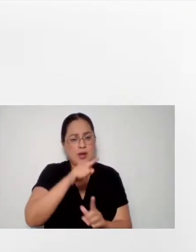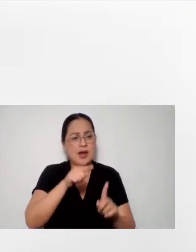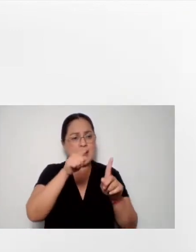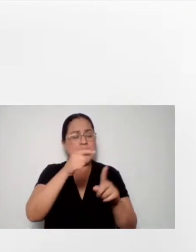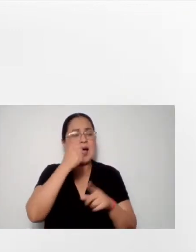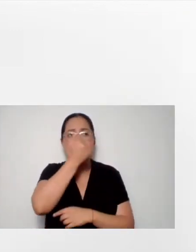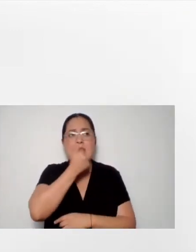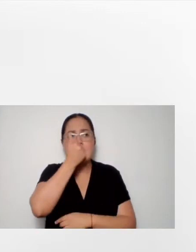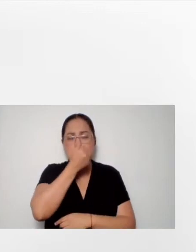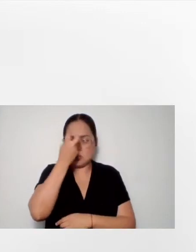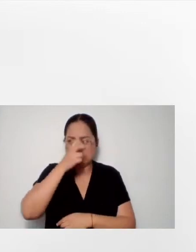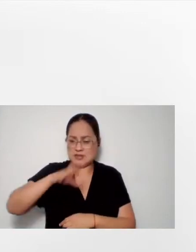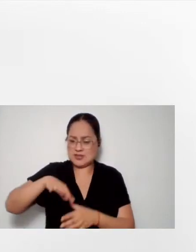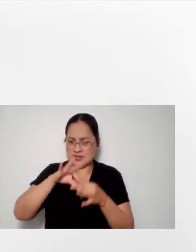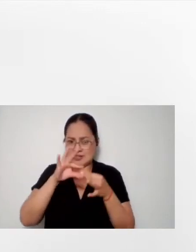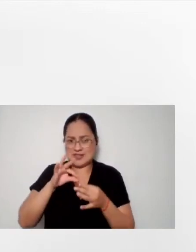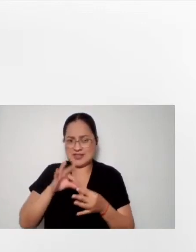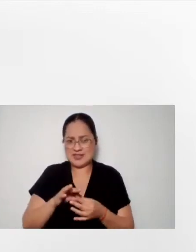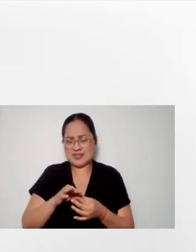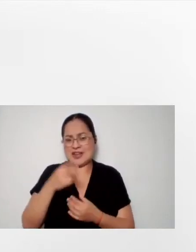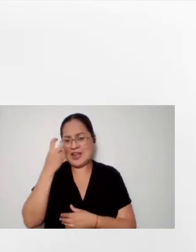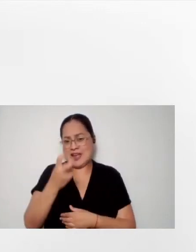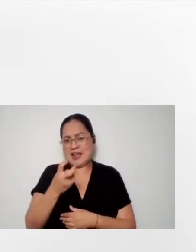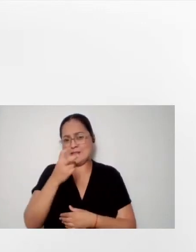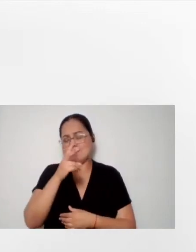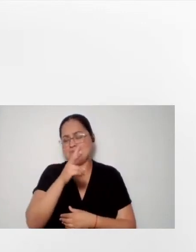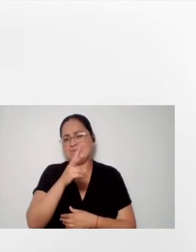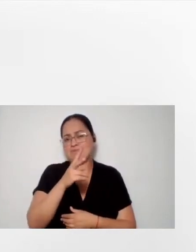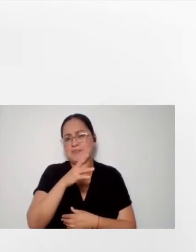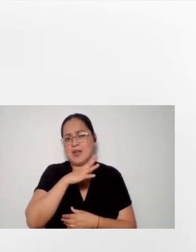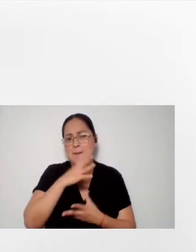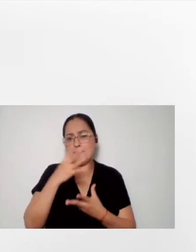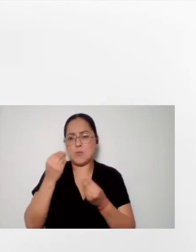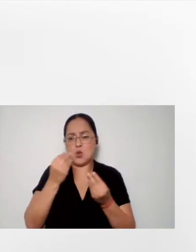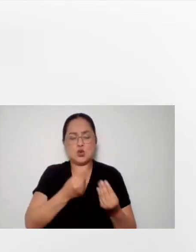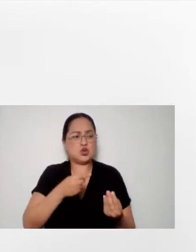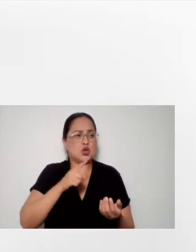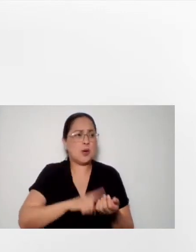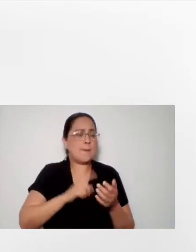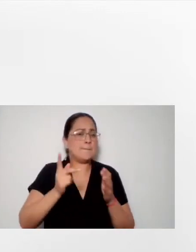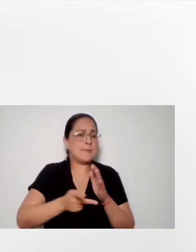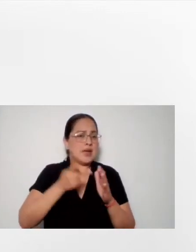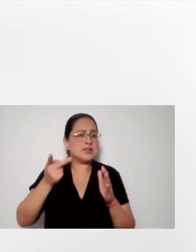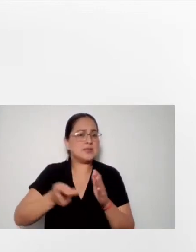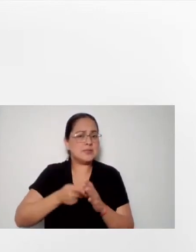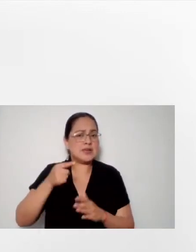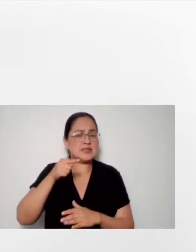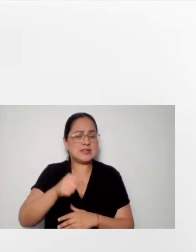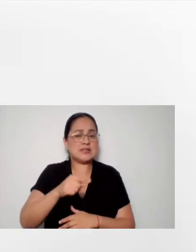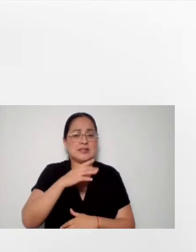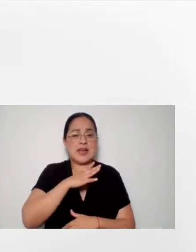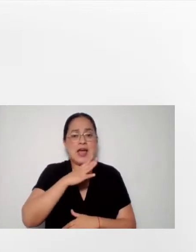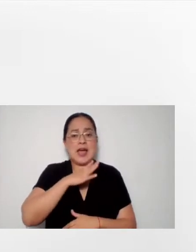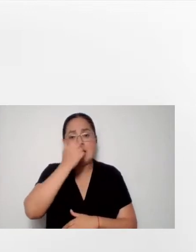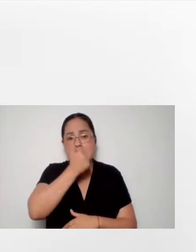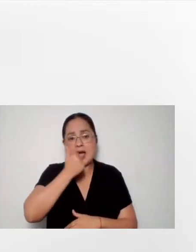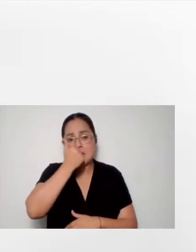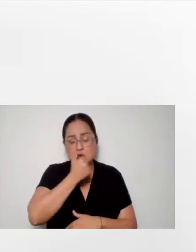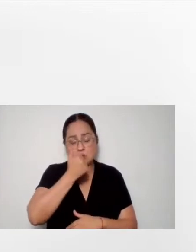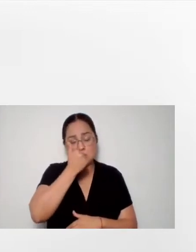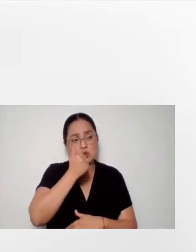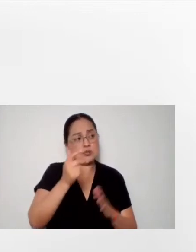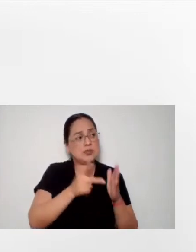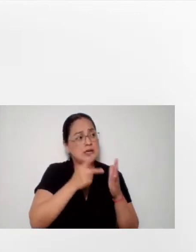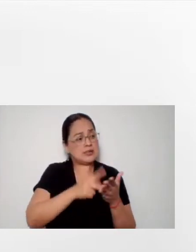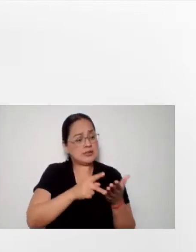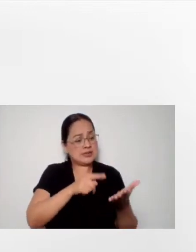fue algo que comentaste y que ha sido alguno de los comentarios que has recibido a lo largo de las presentaciones de los cuadernos. Si